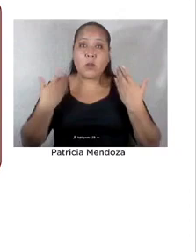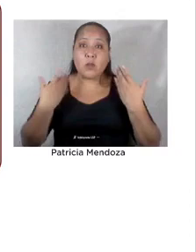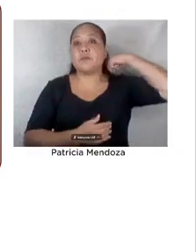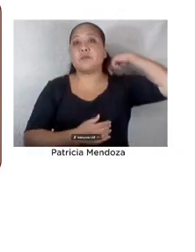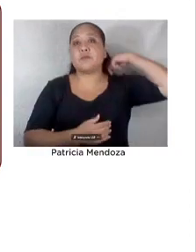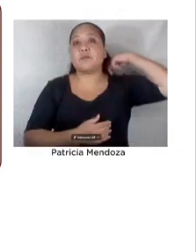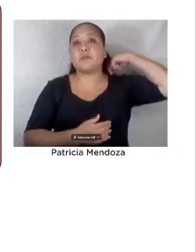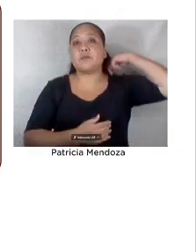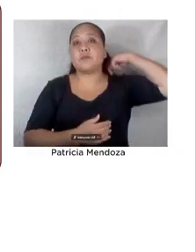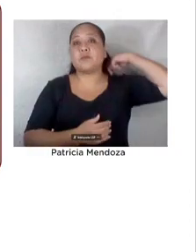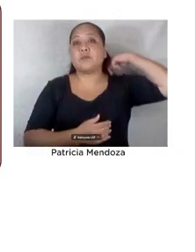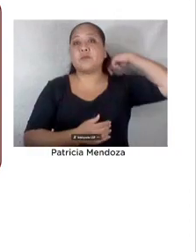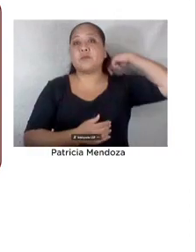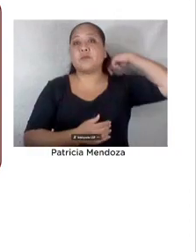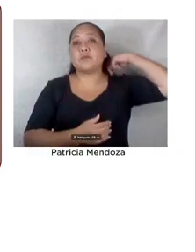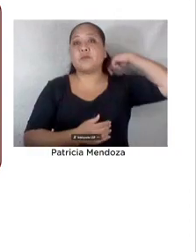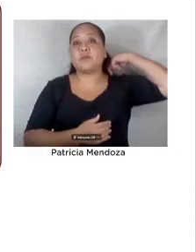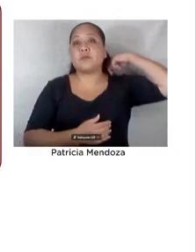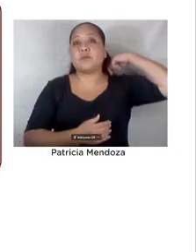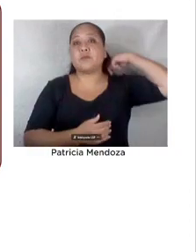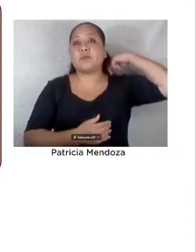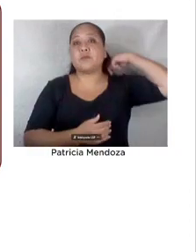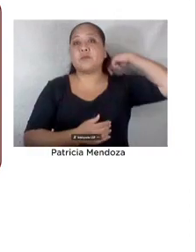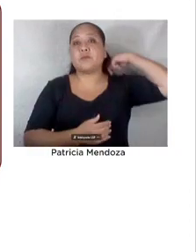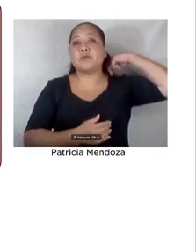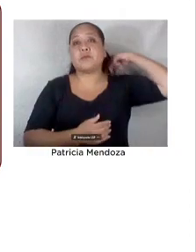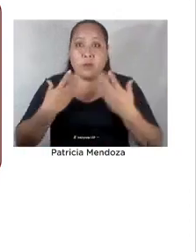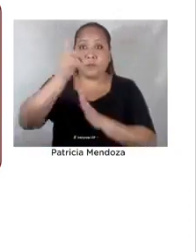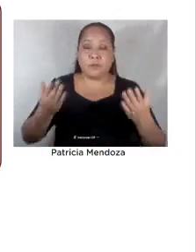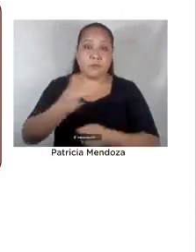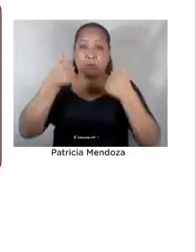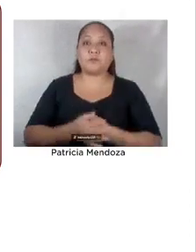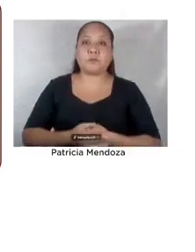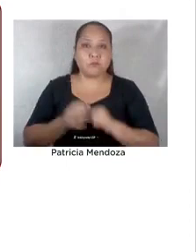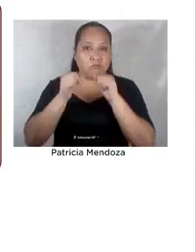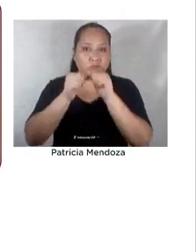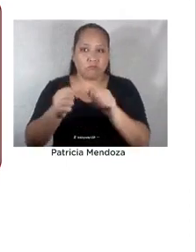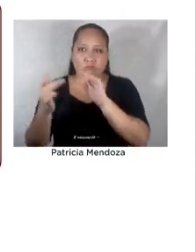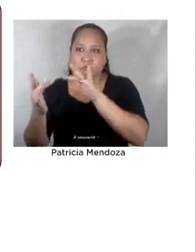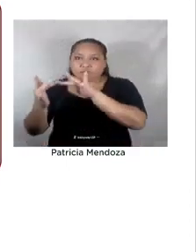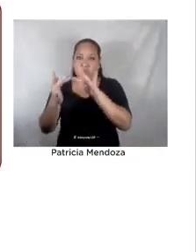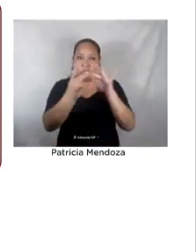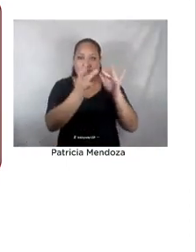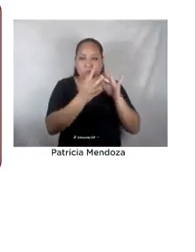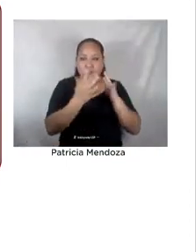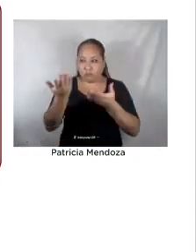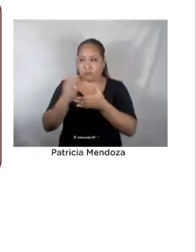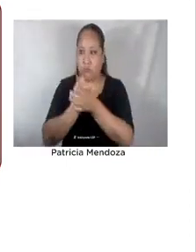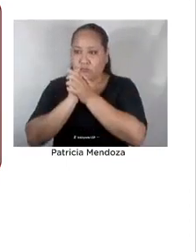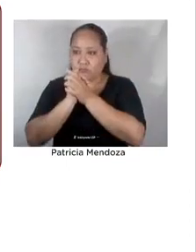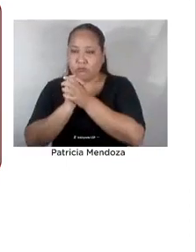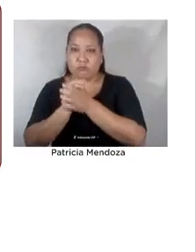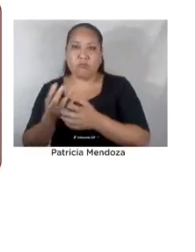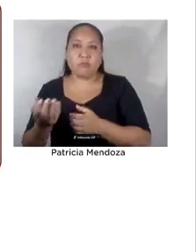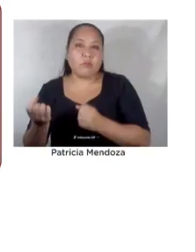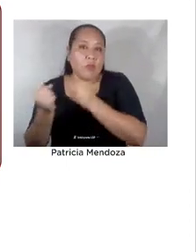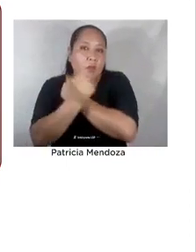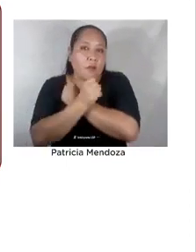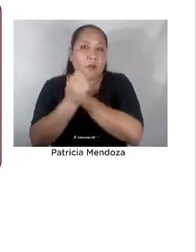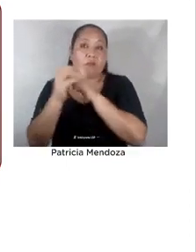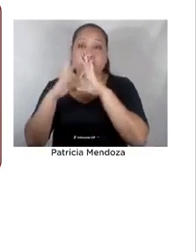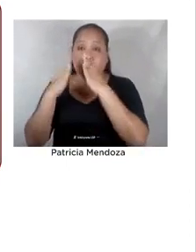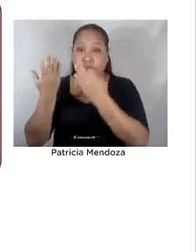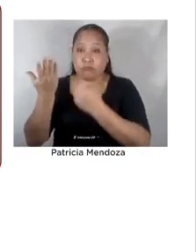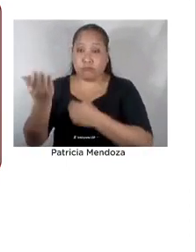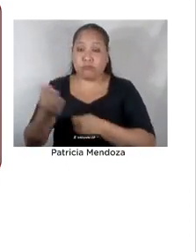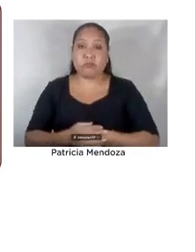actividades que nos permitan estar bien, ¿no? Mantengamos el contacto con nuestros seres queridos, también ese es un tema clave.